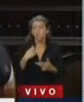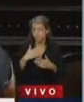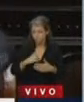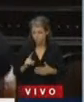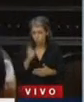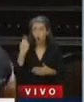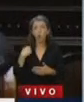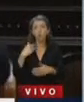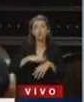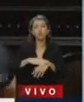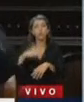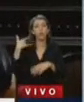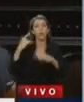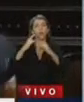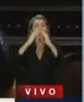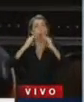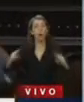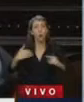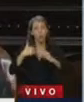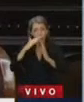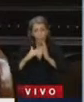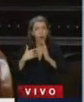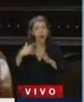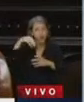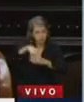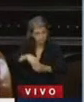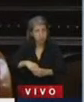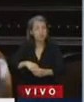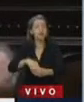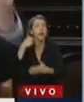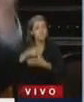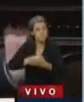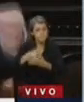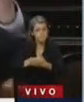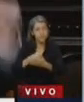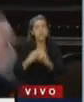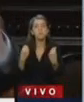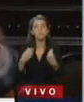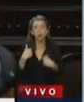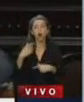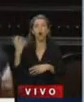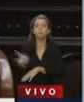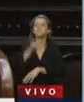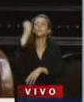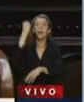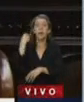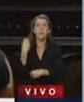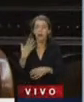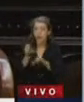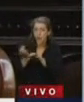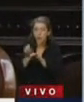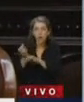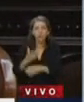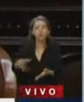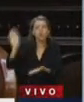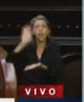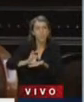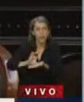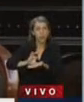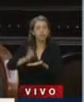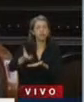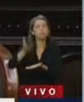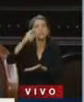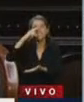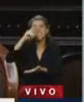que si la inflación es más del 60%, el gobierno tiene que volver al Congreso para conseguir autorización para gastar más, y como por